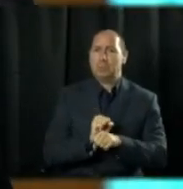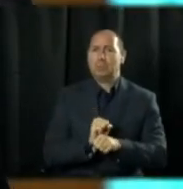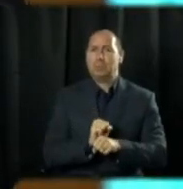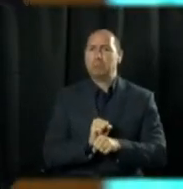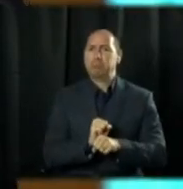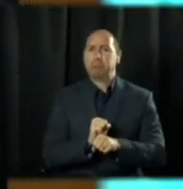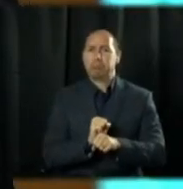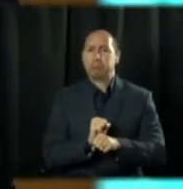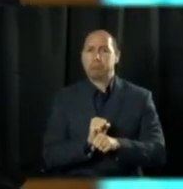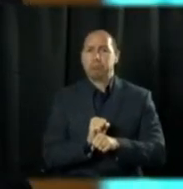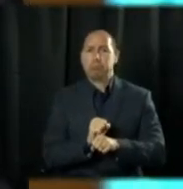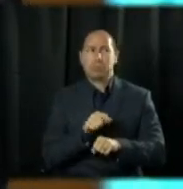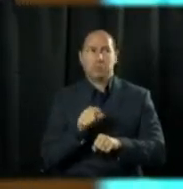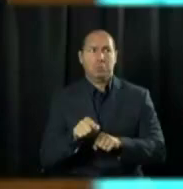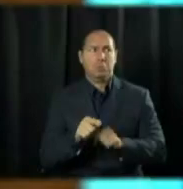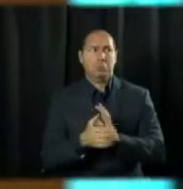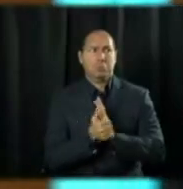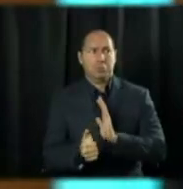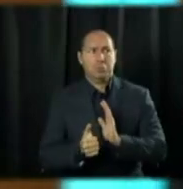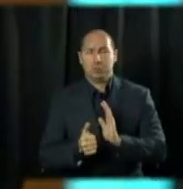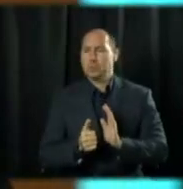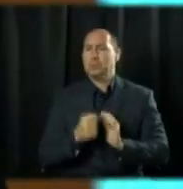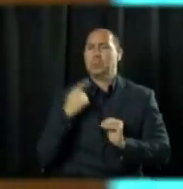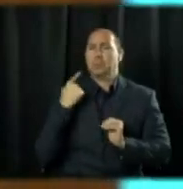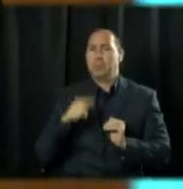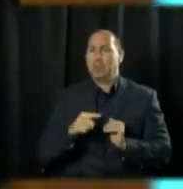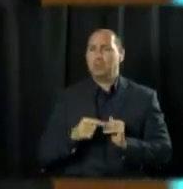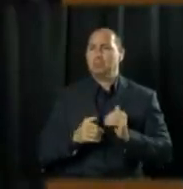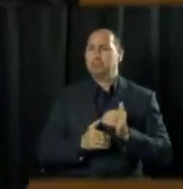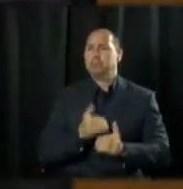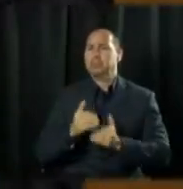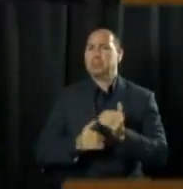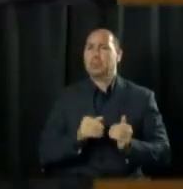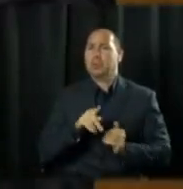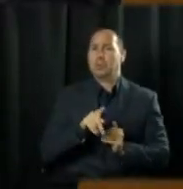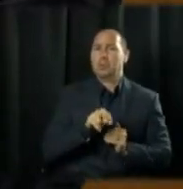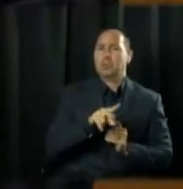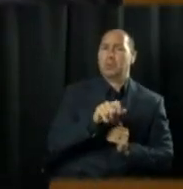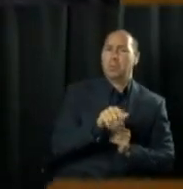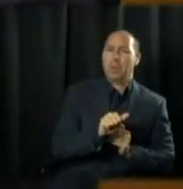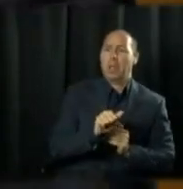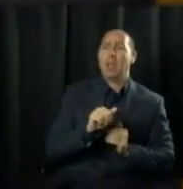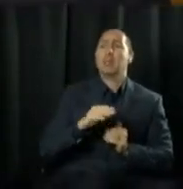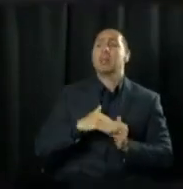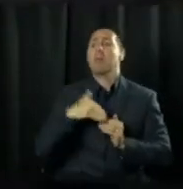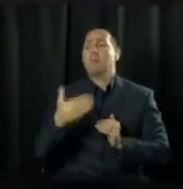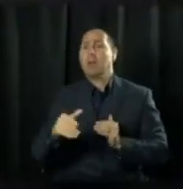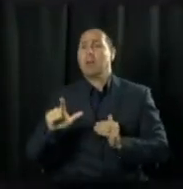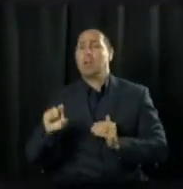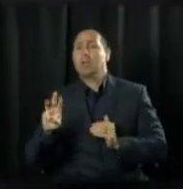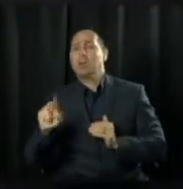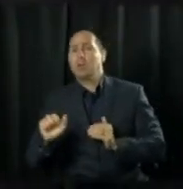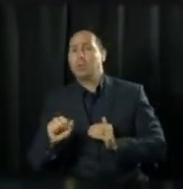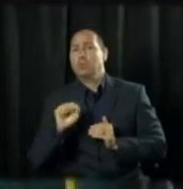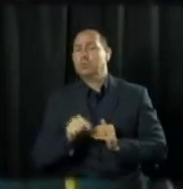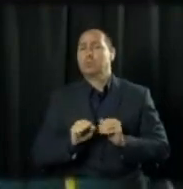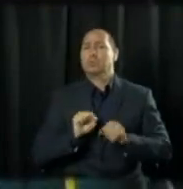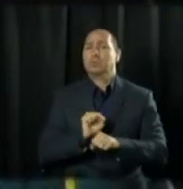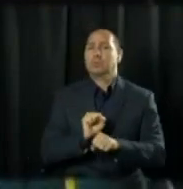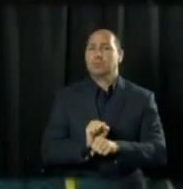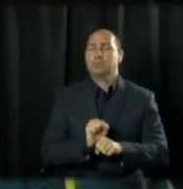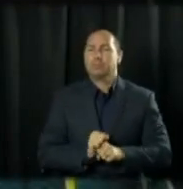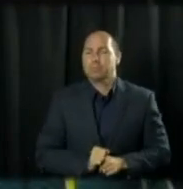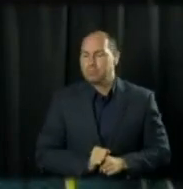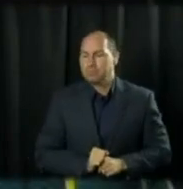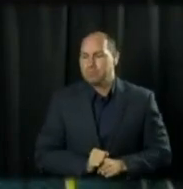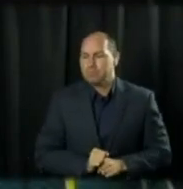capaces. Pero últimamente eso entre Prepa, PREP y eventualmente Luma, así es como debe ser en los próximos años.